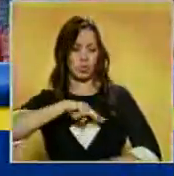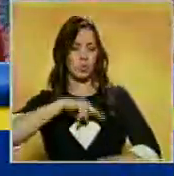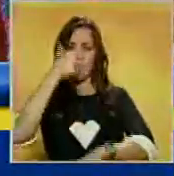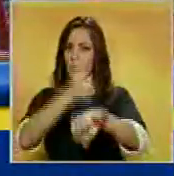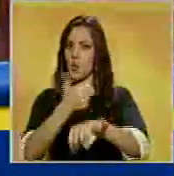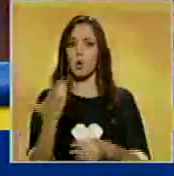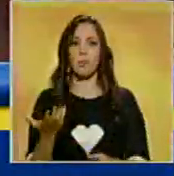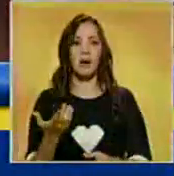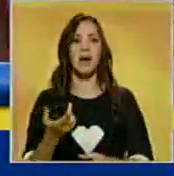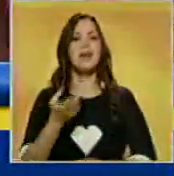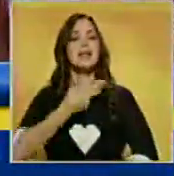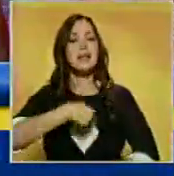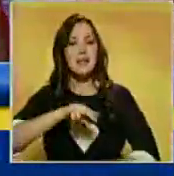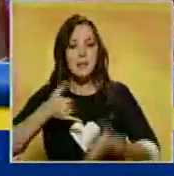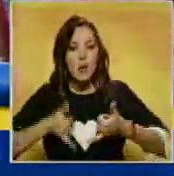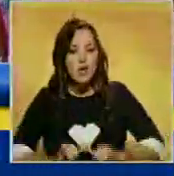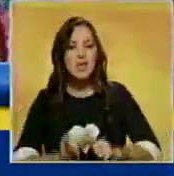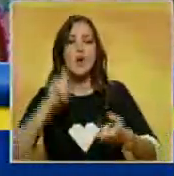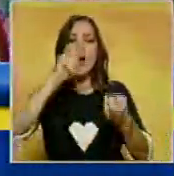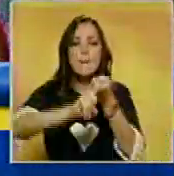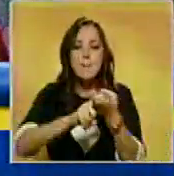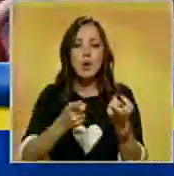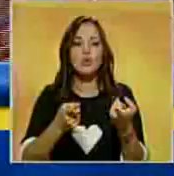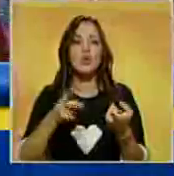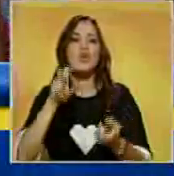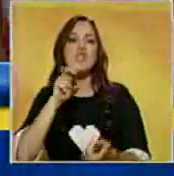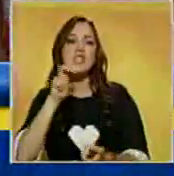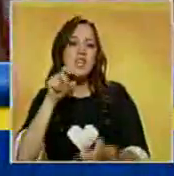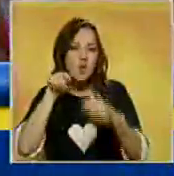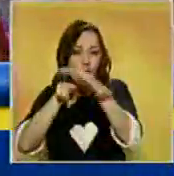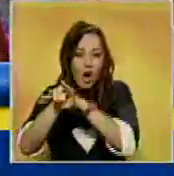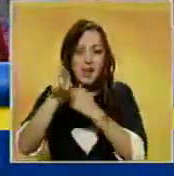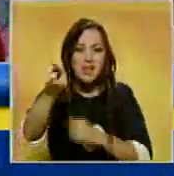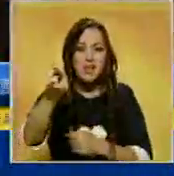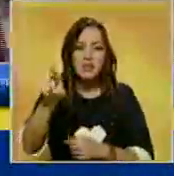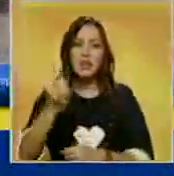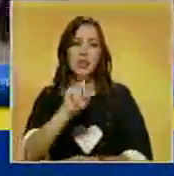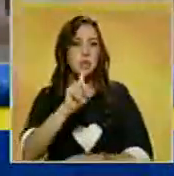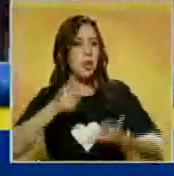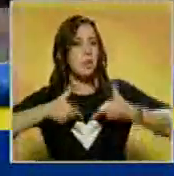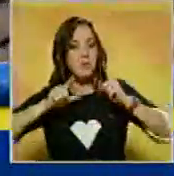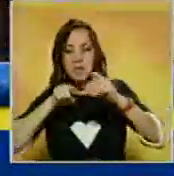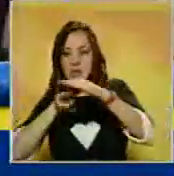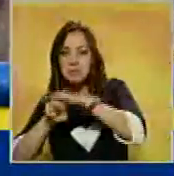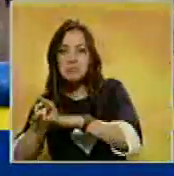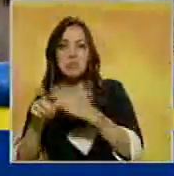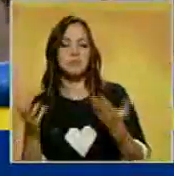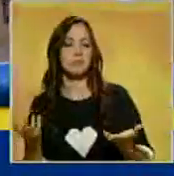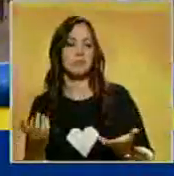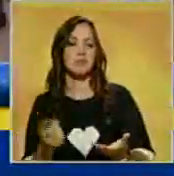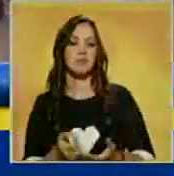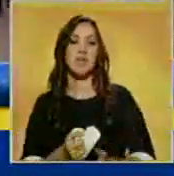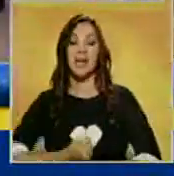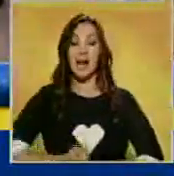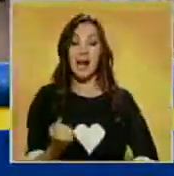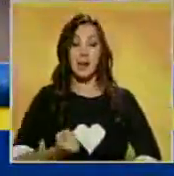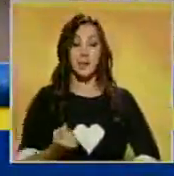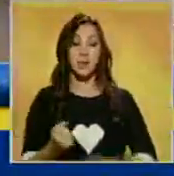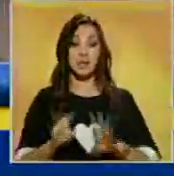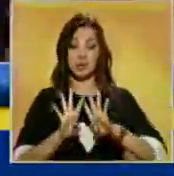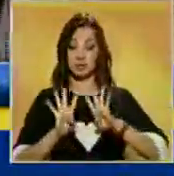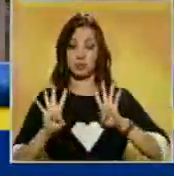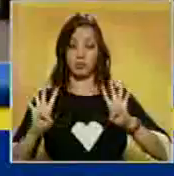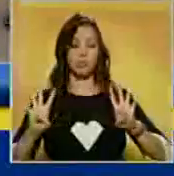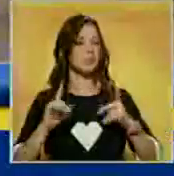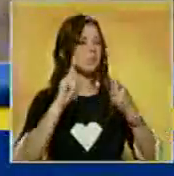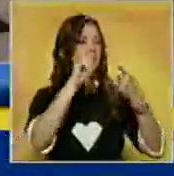tenemos nuestros hijos, nuestros esposos, nuestros nietos allá adentro y no nos dejan pasar. Se conoció que efectivos de seguridad se encuentran